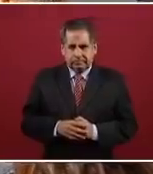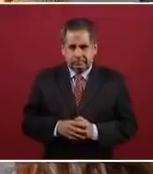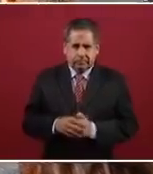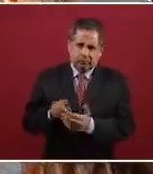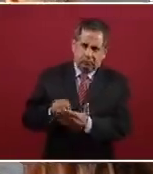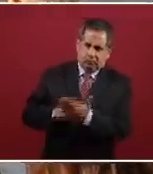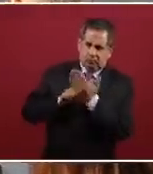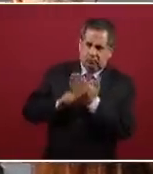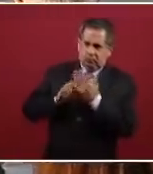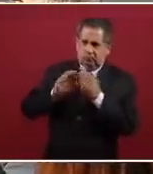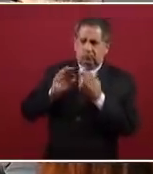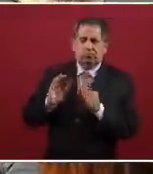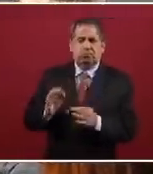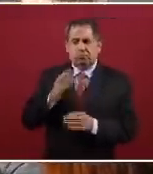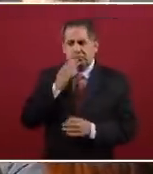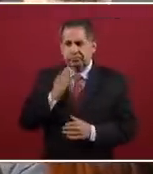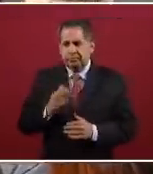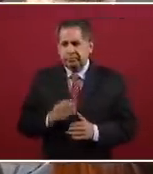ejemplares,